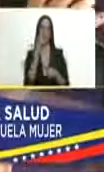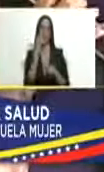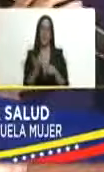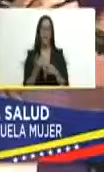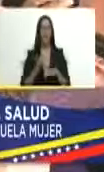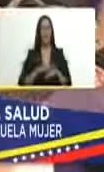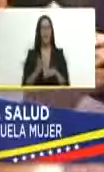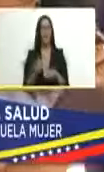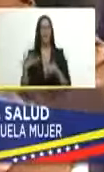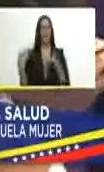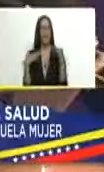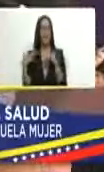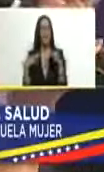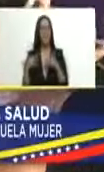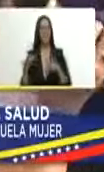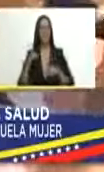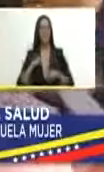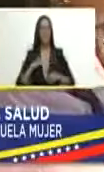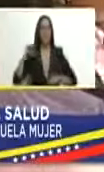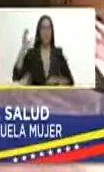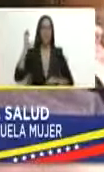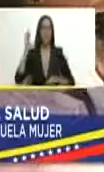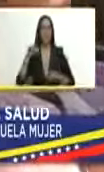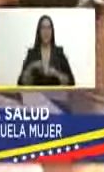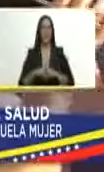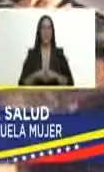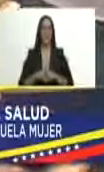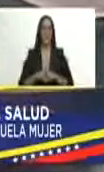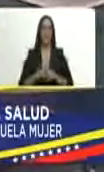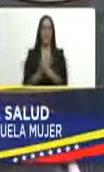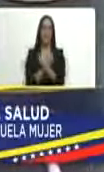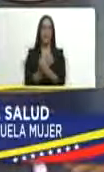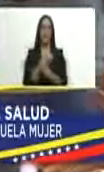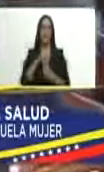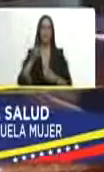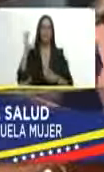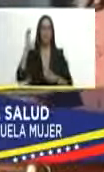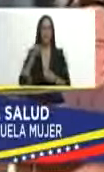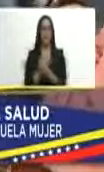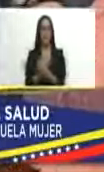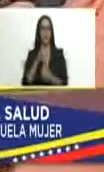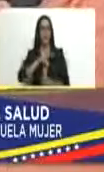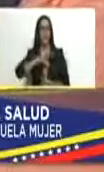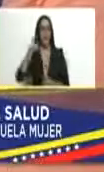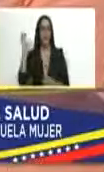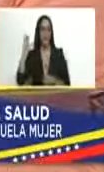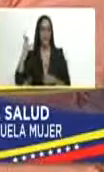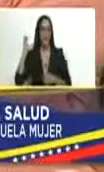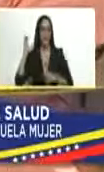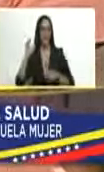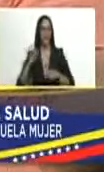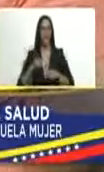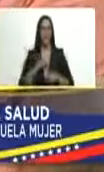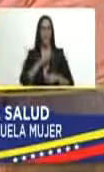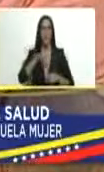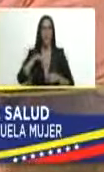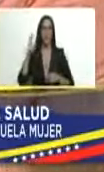porque son guerreras, son patriotas, aman a nuestra patria, aman nuestra Caracas. Carmen